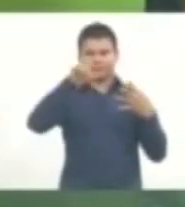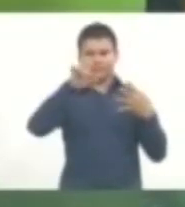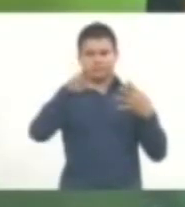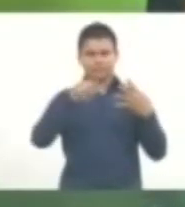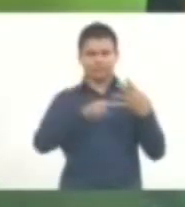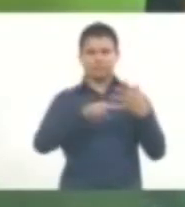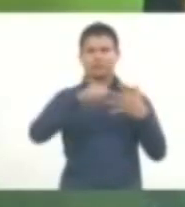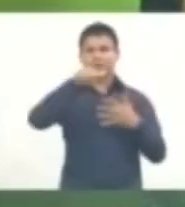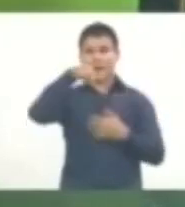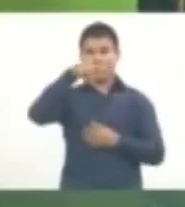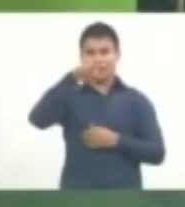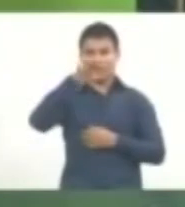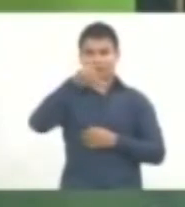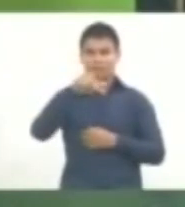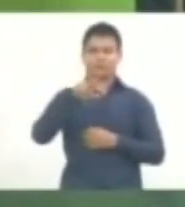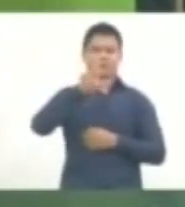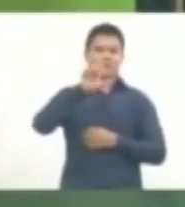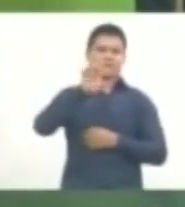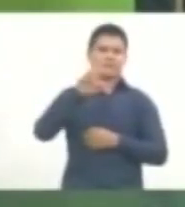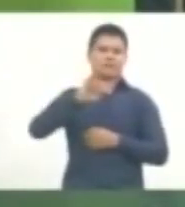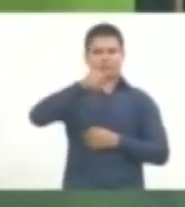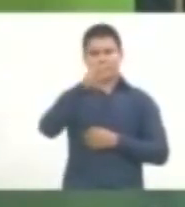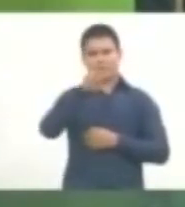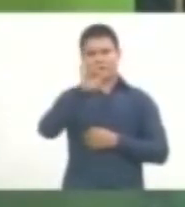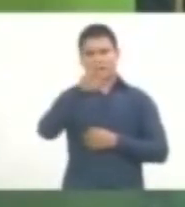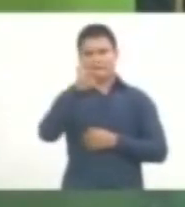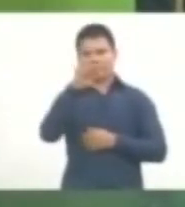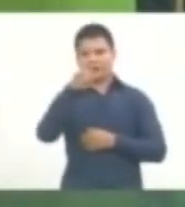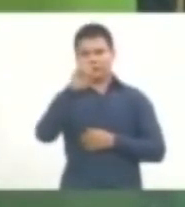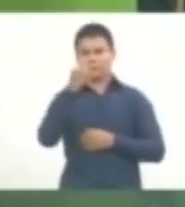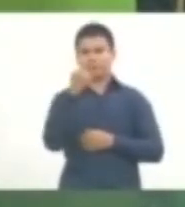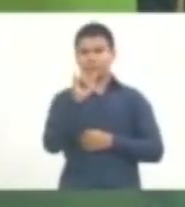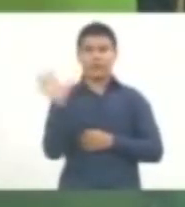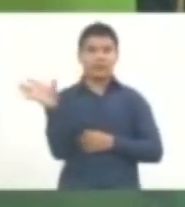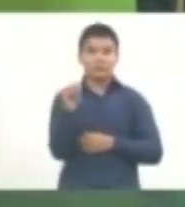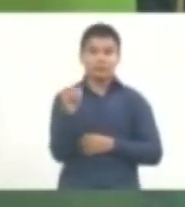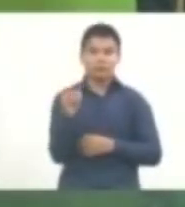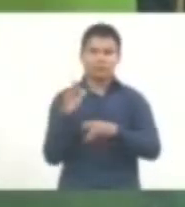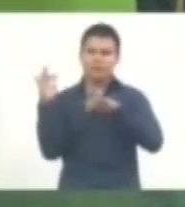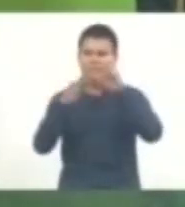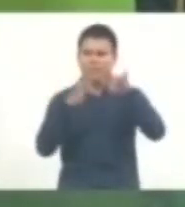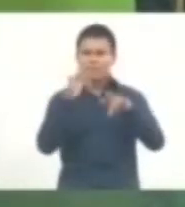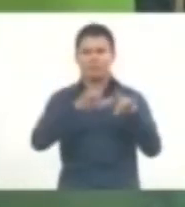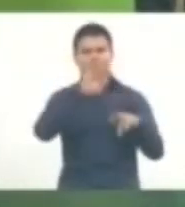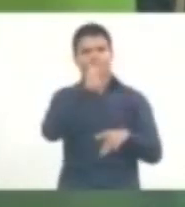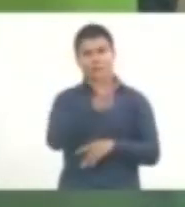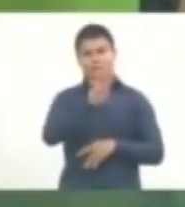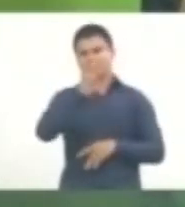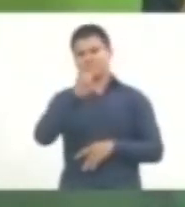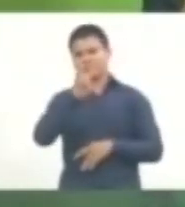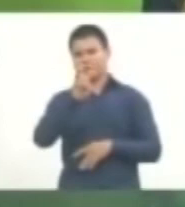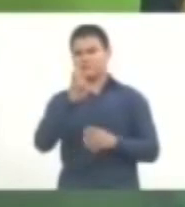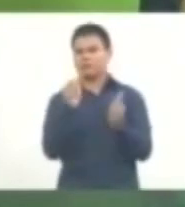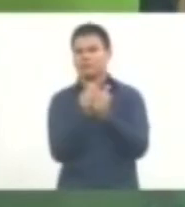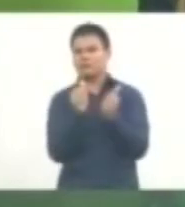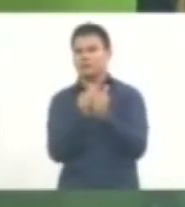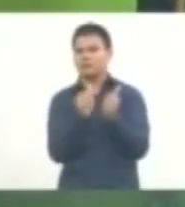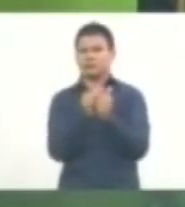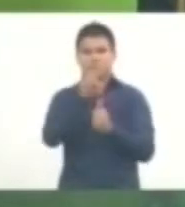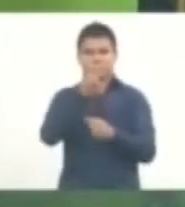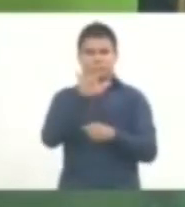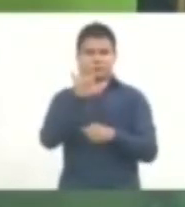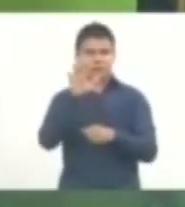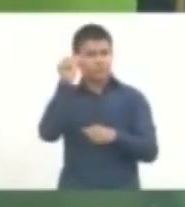Andrés, Gaetano Belucci y Javier del Toro. Por favor, se pueden acercar a la carrera 48, número 7583, local